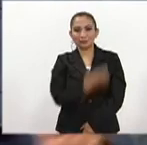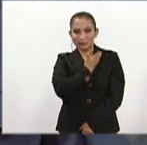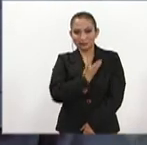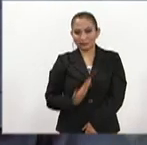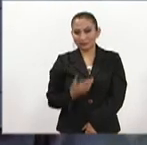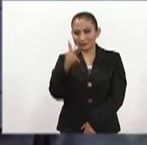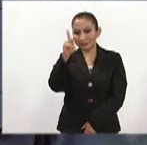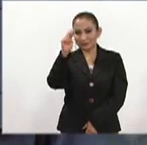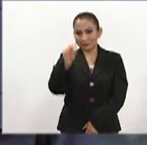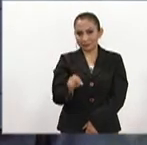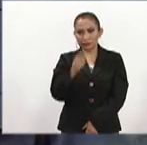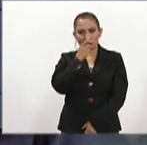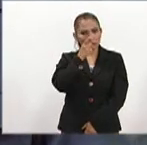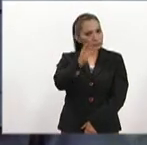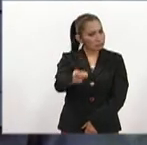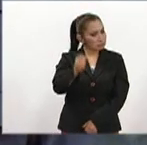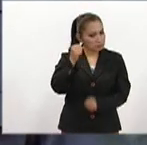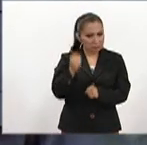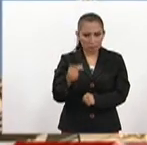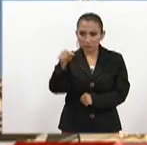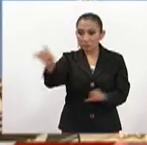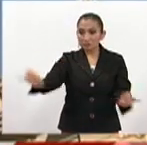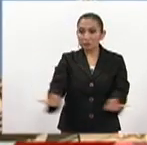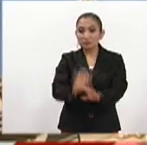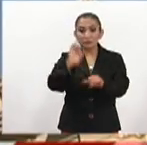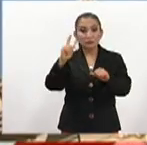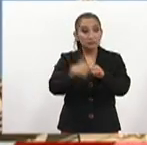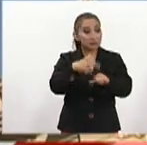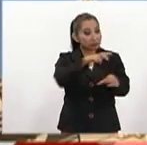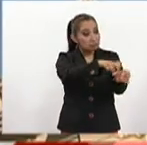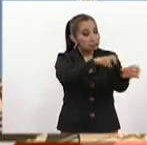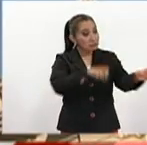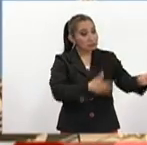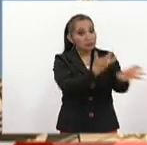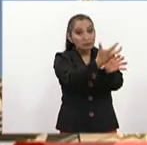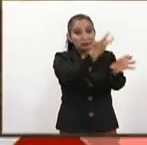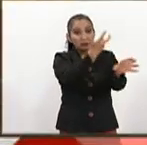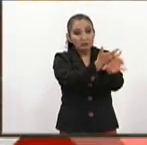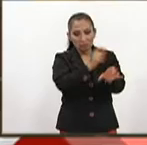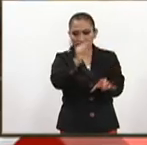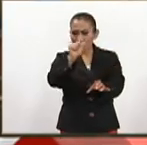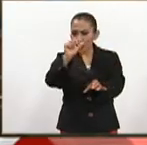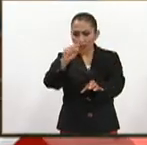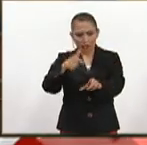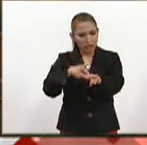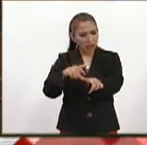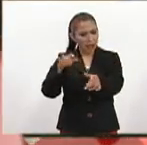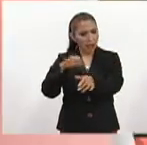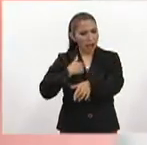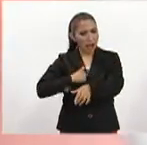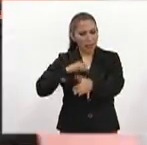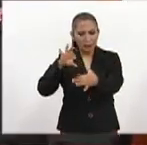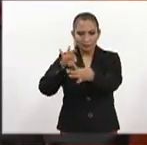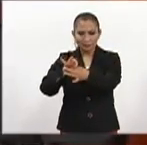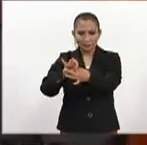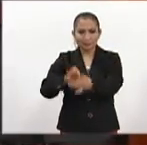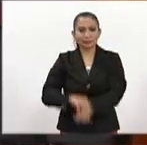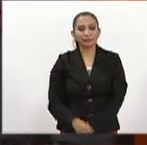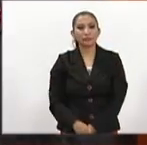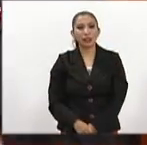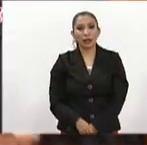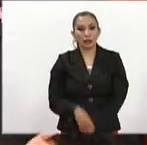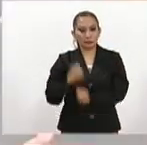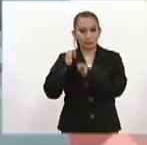El presidente Enrique Peña Nieto aseguró que ante una eventual salida de Estados Unidos, el acuerdo seguirá con Canadá.